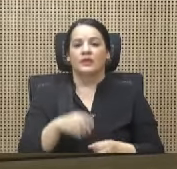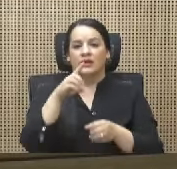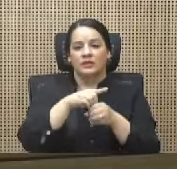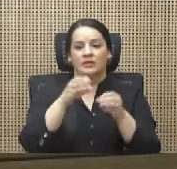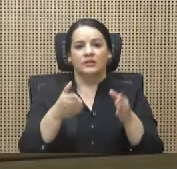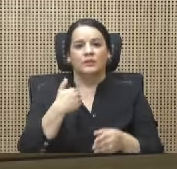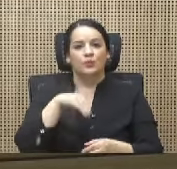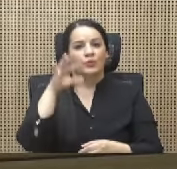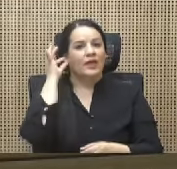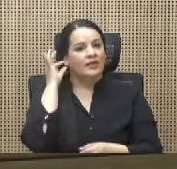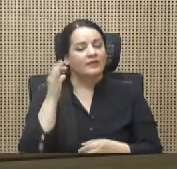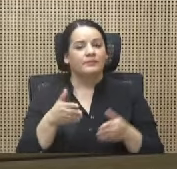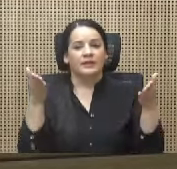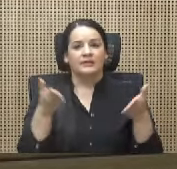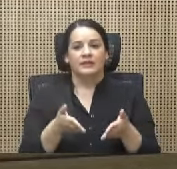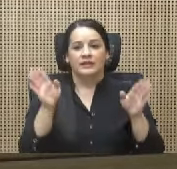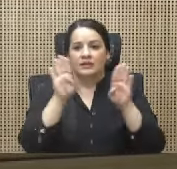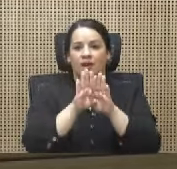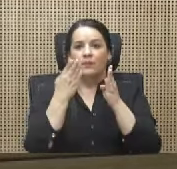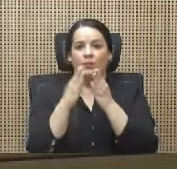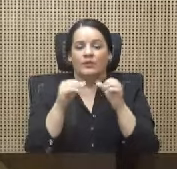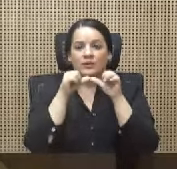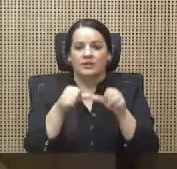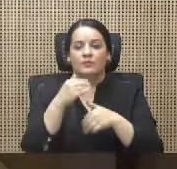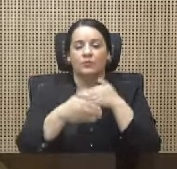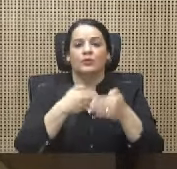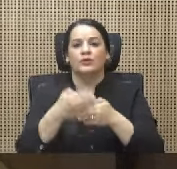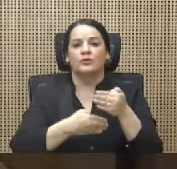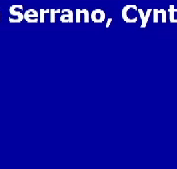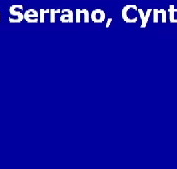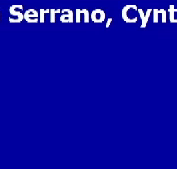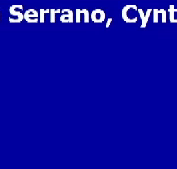Diputadas y diputados presentes, cerrar puertas, procedemos a votar.